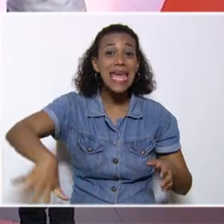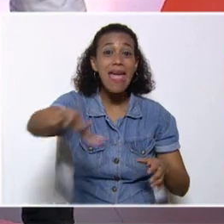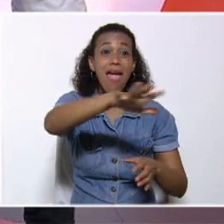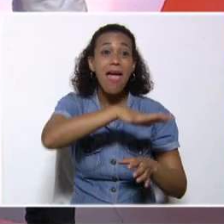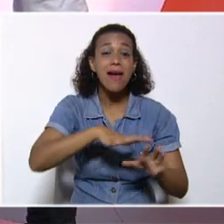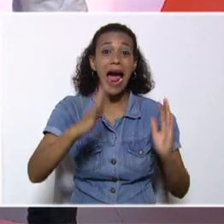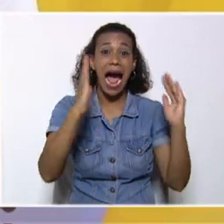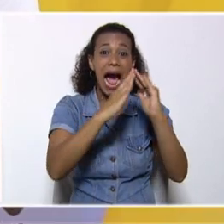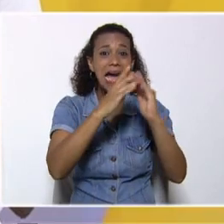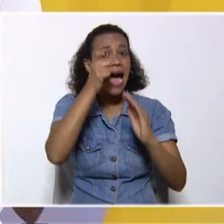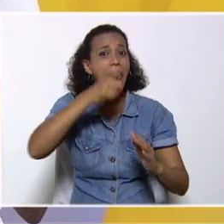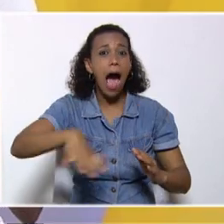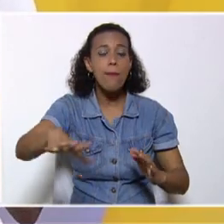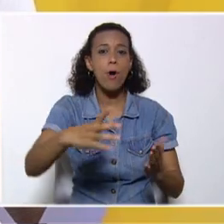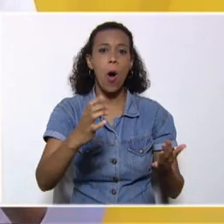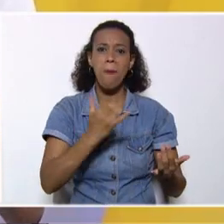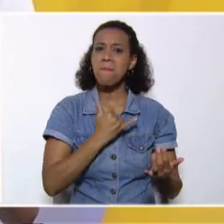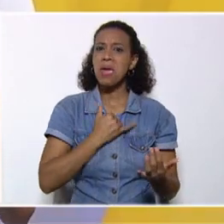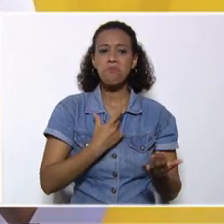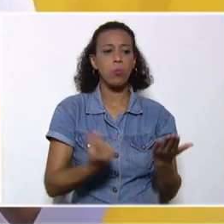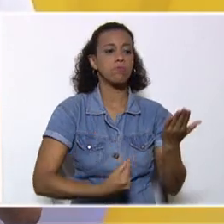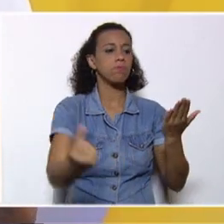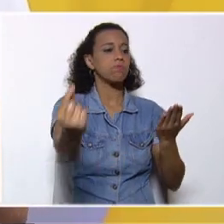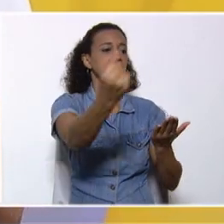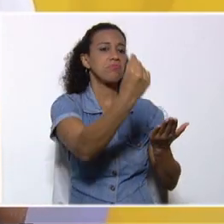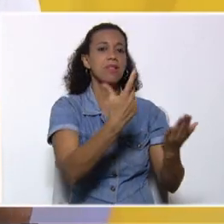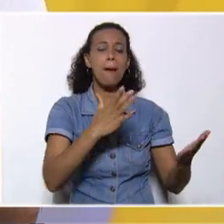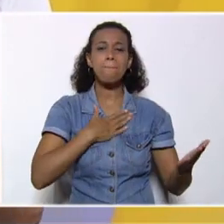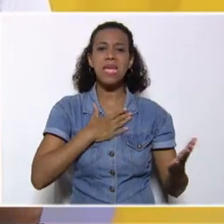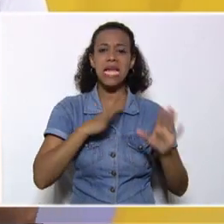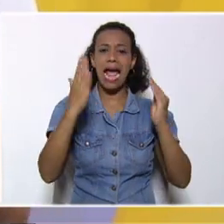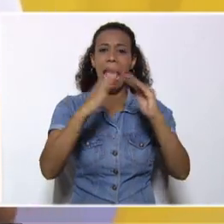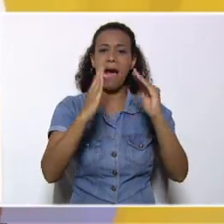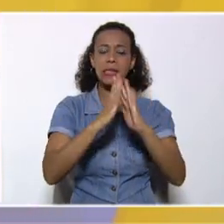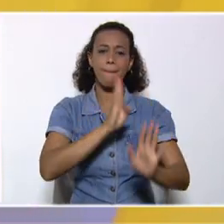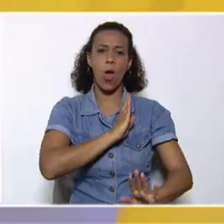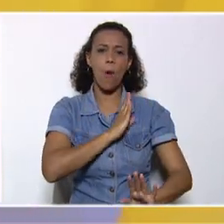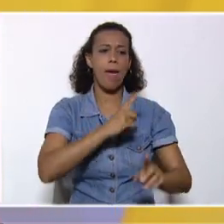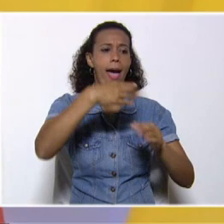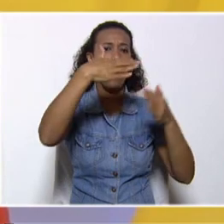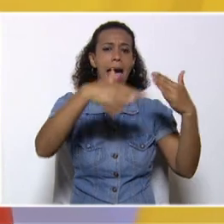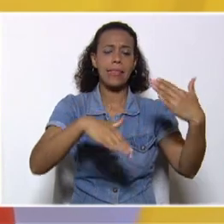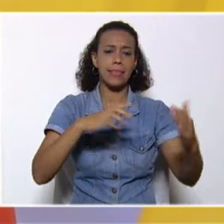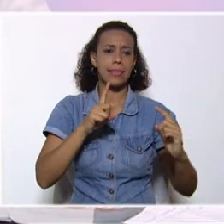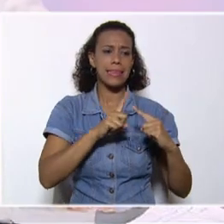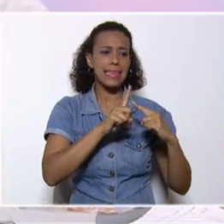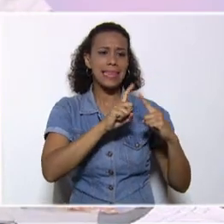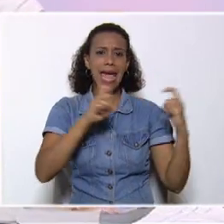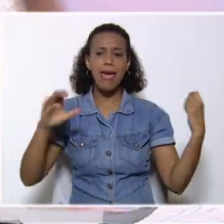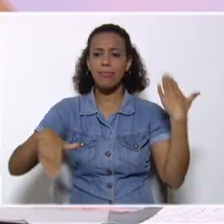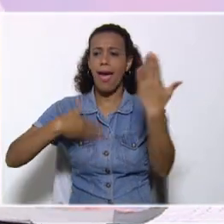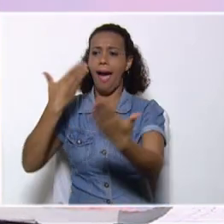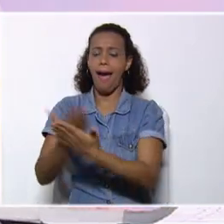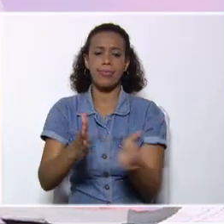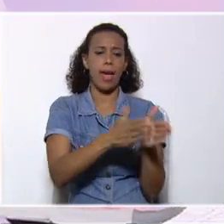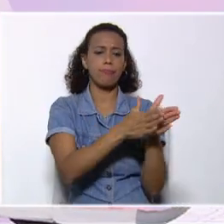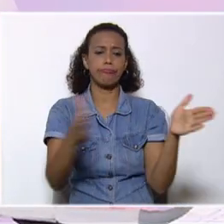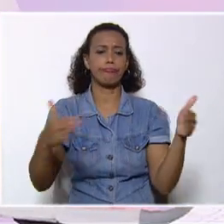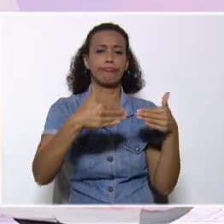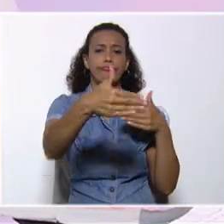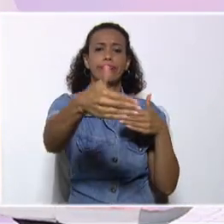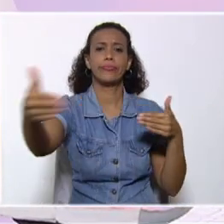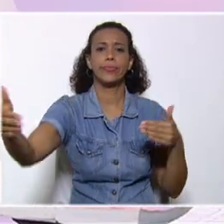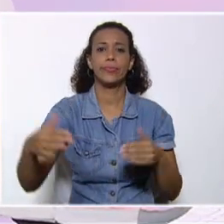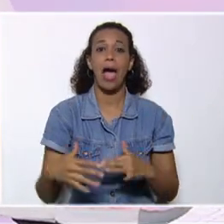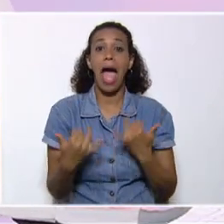vendían eran diseñados a mano alzada con croquis. Exacto, sí. Así tal cual como el plano que tenemos así acá. Mismo. En la